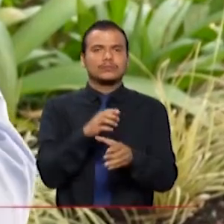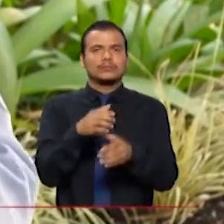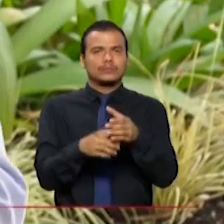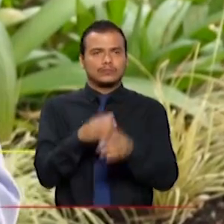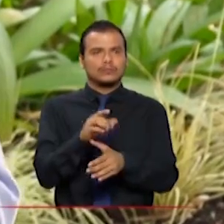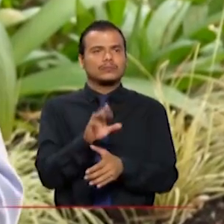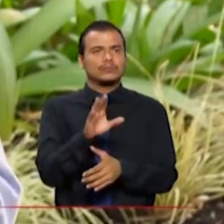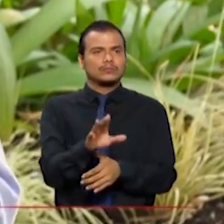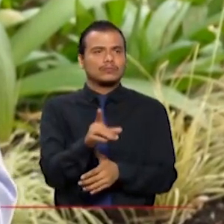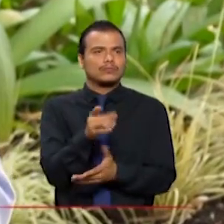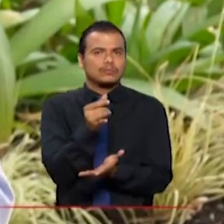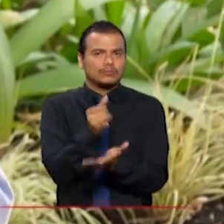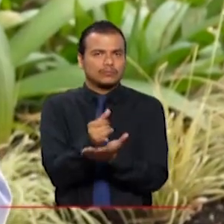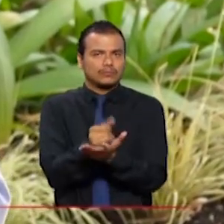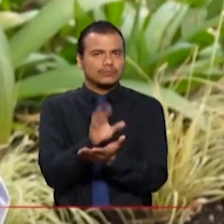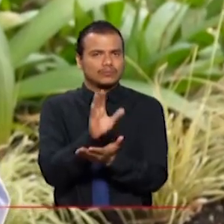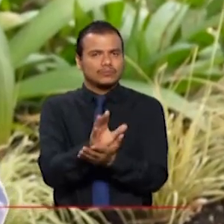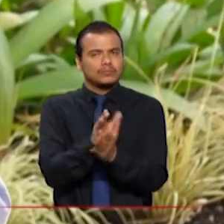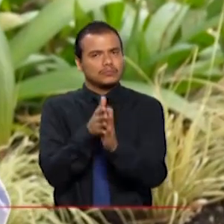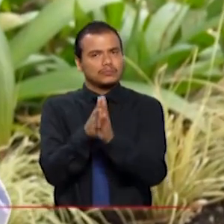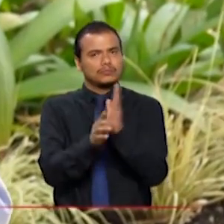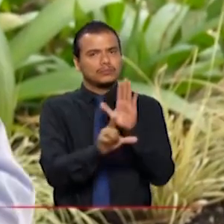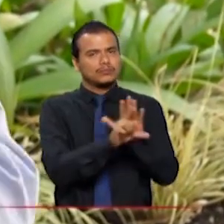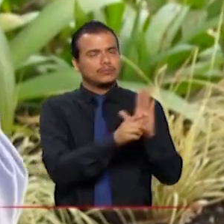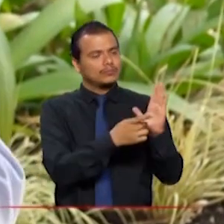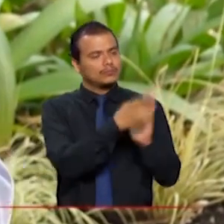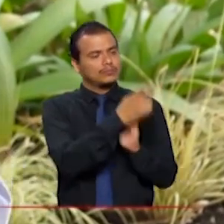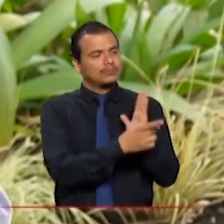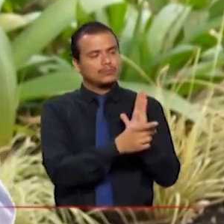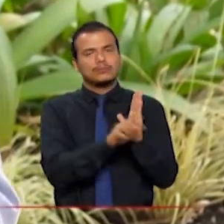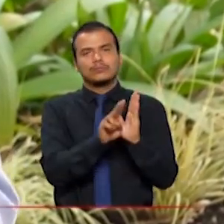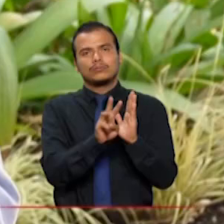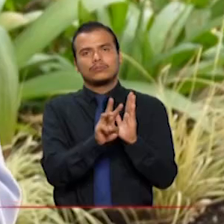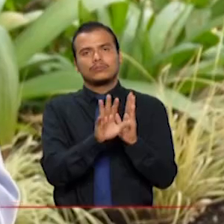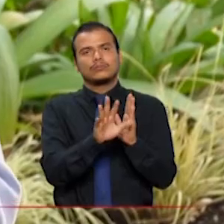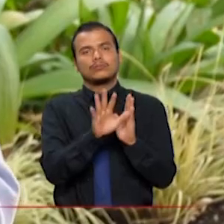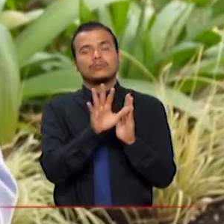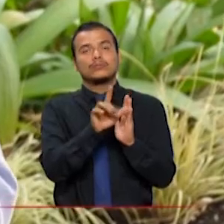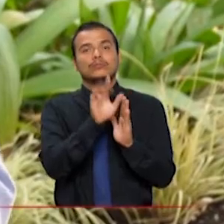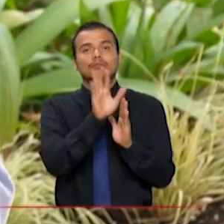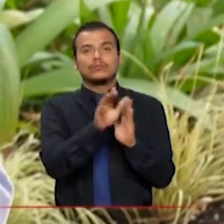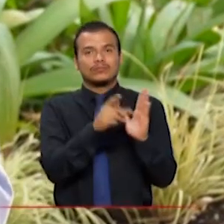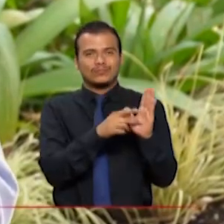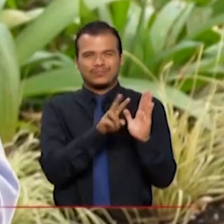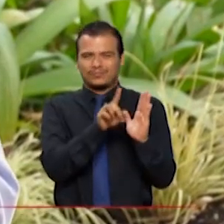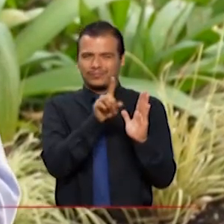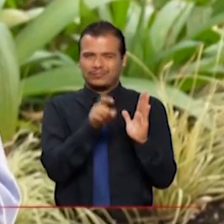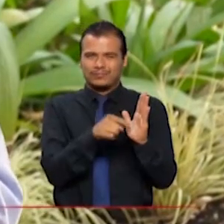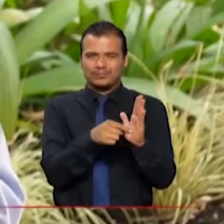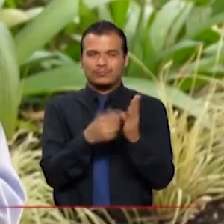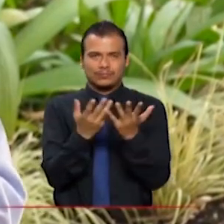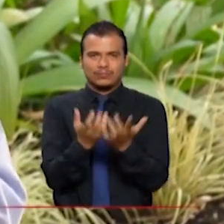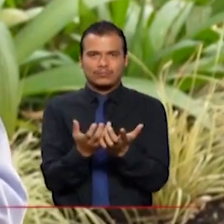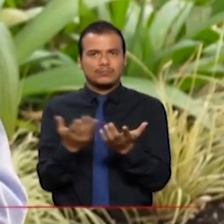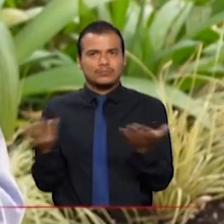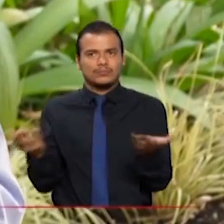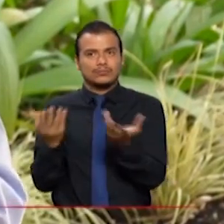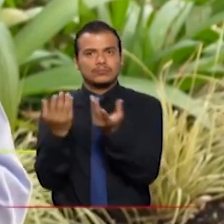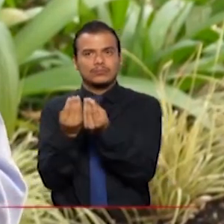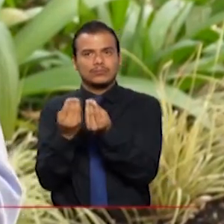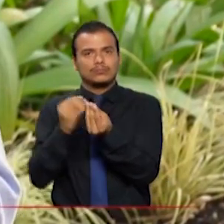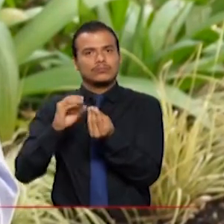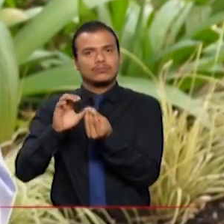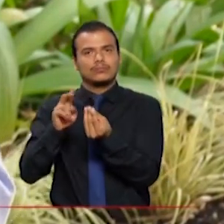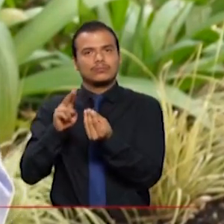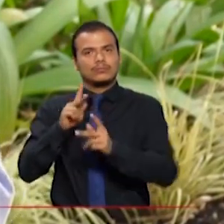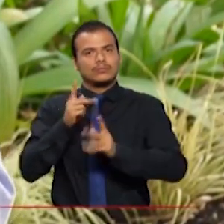el nefasto proyecto de ley 235 del 2023 que pretende arrebatarle las acciones que tiene la corporación en las empresas